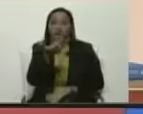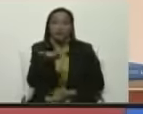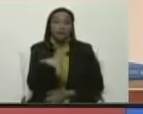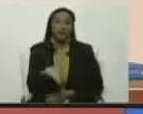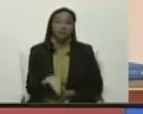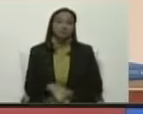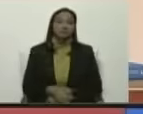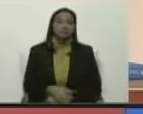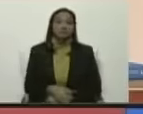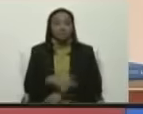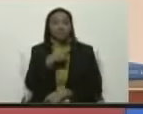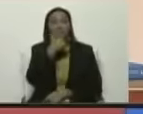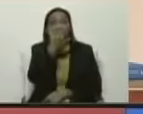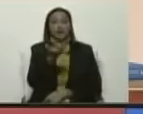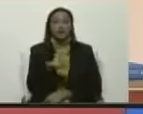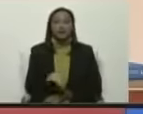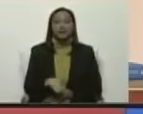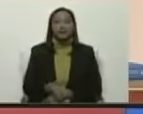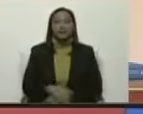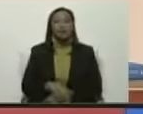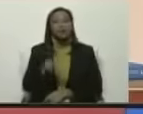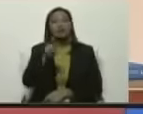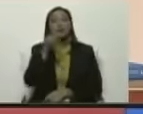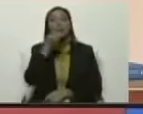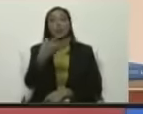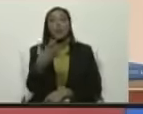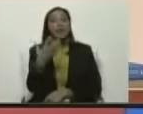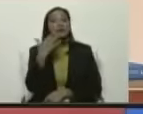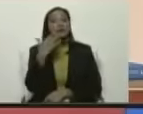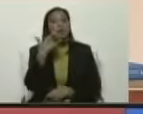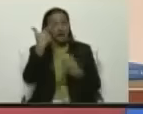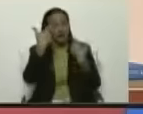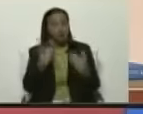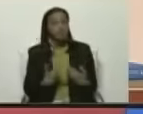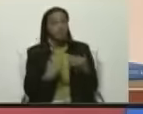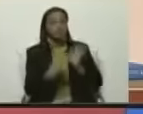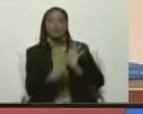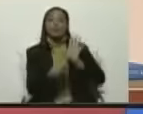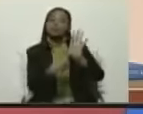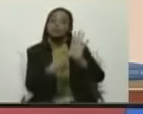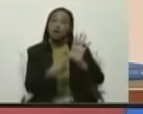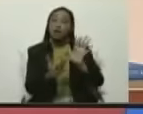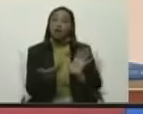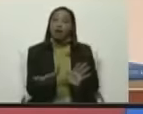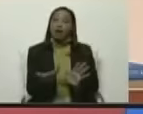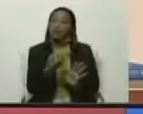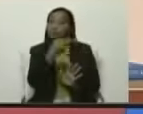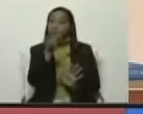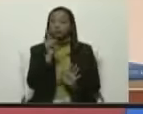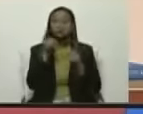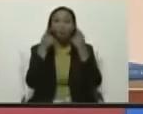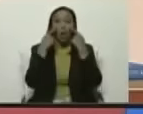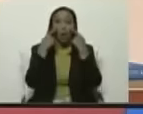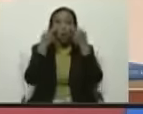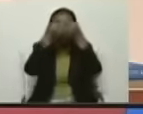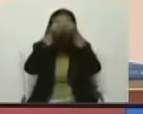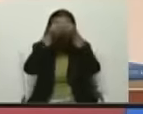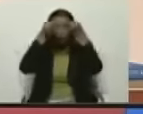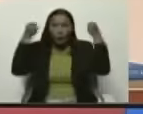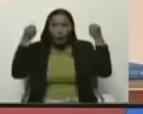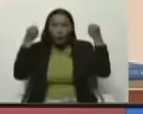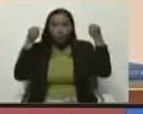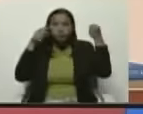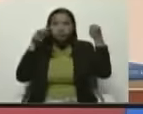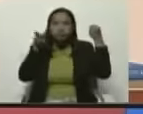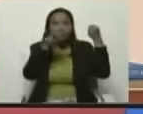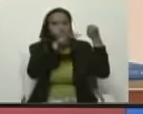En verdad dan pena. Eso no es un buen ejemplo. Y el que tenga ojos que vea. A nosotros nos